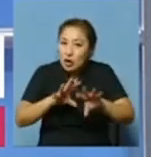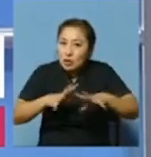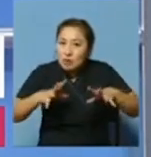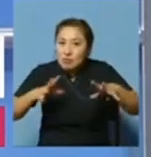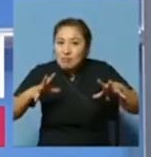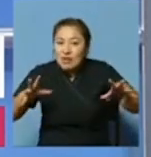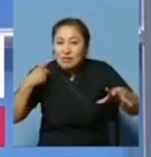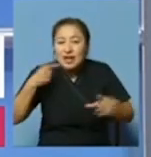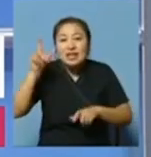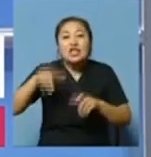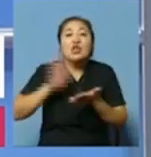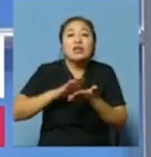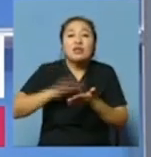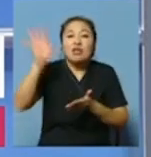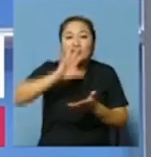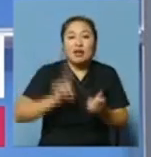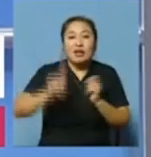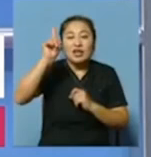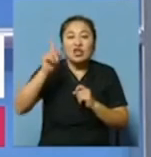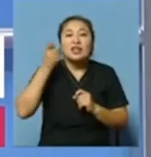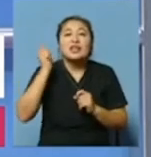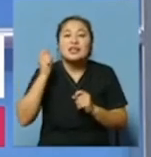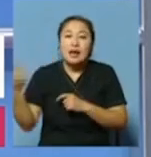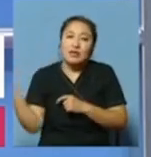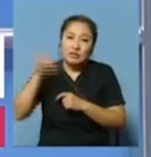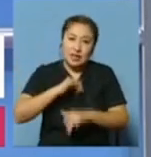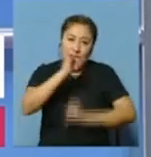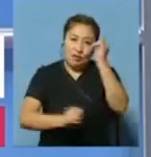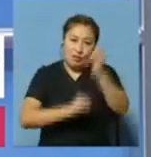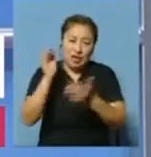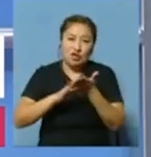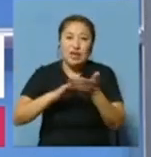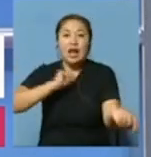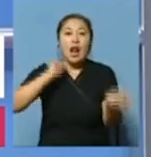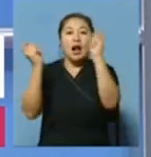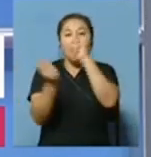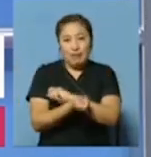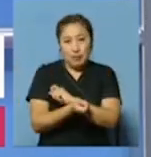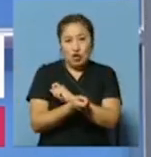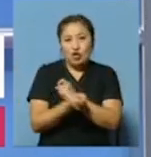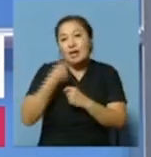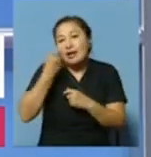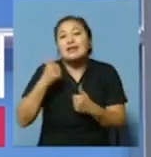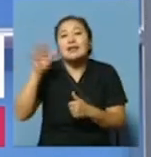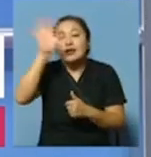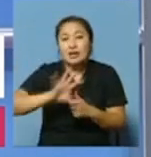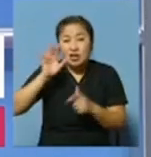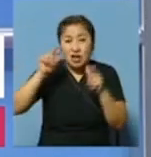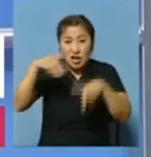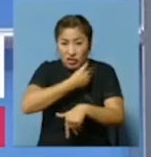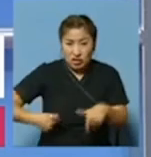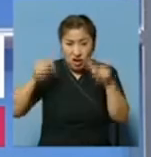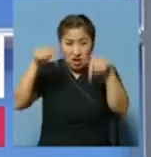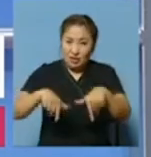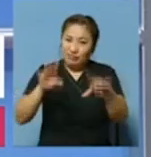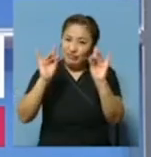particularmente en nuestra región quien te va a venir a hablar de reivindicación de nuestros intereses regionales el actual gobierno